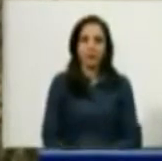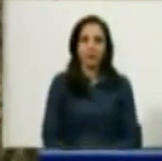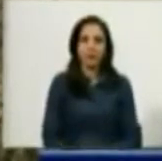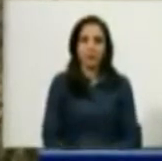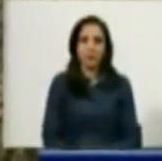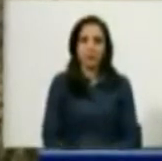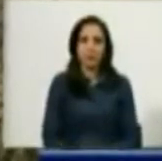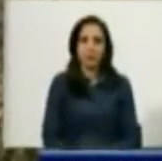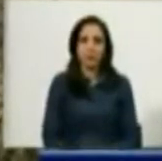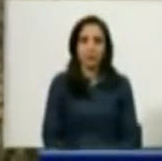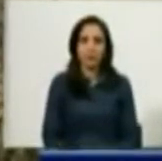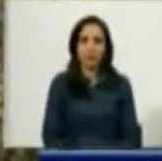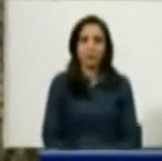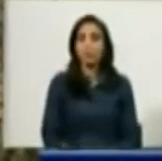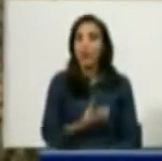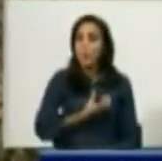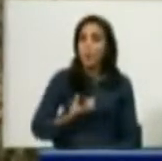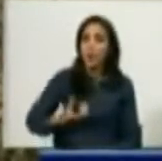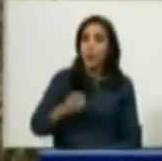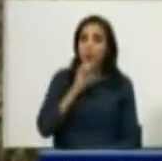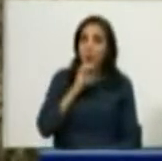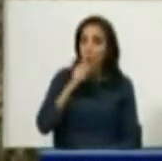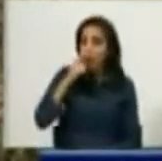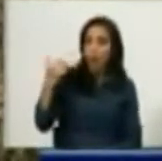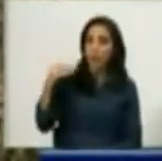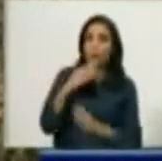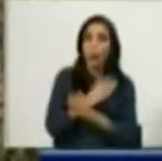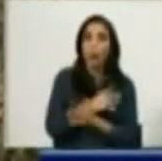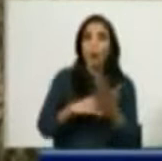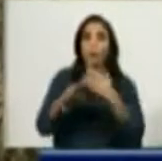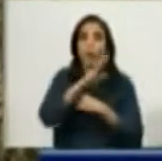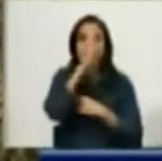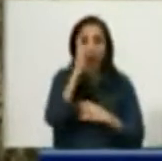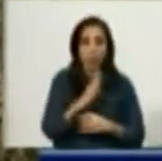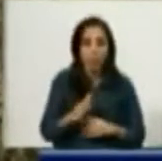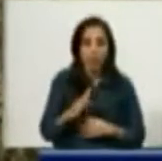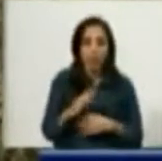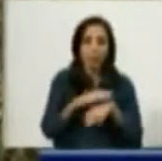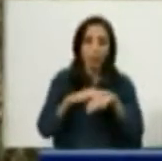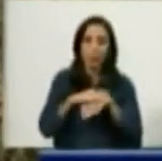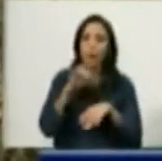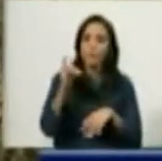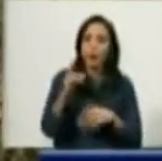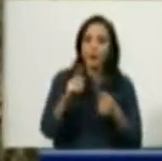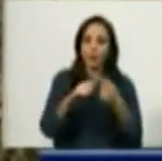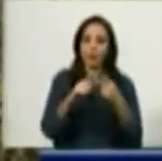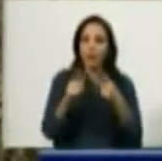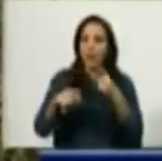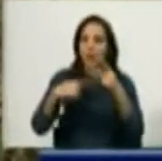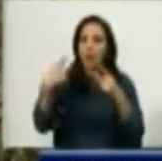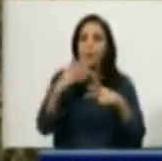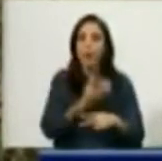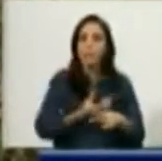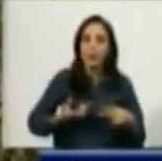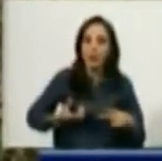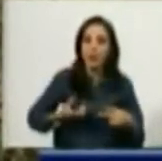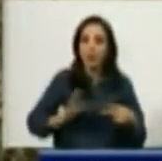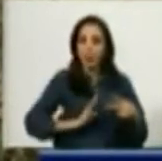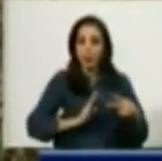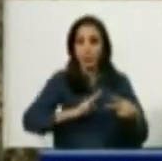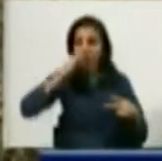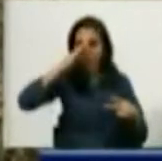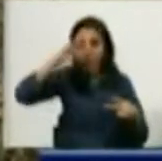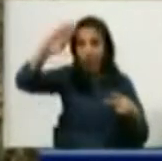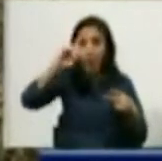fue medalla de oro en el suramericano de Cochabamba en el 2018 medalla de bronce en los panamericanos en México y